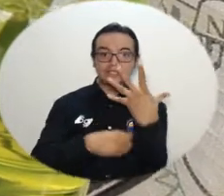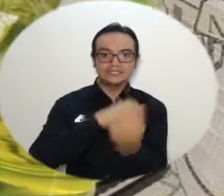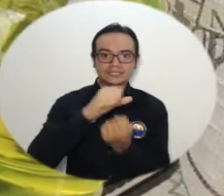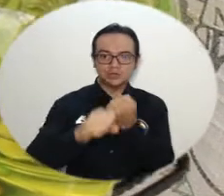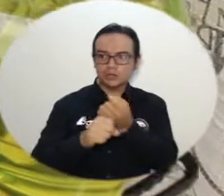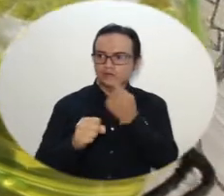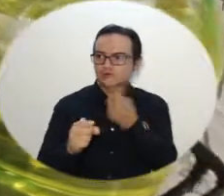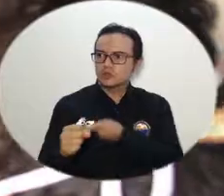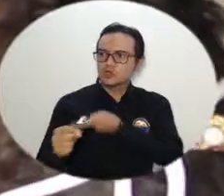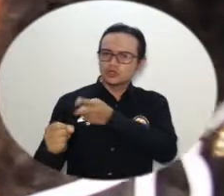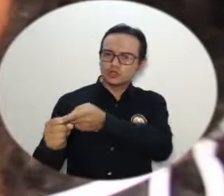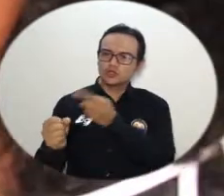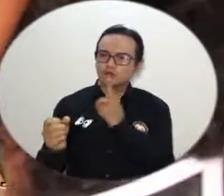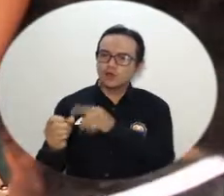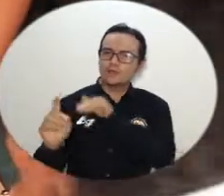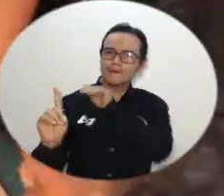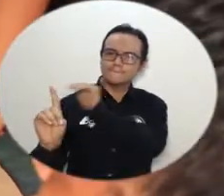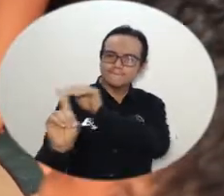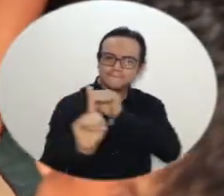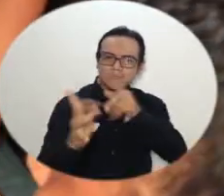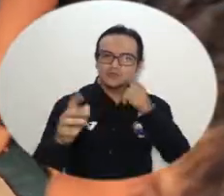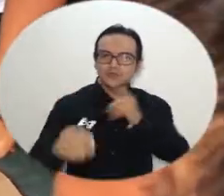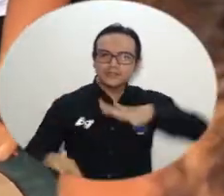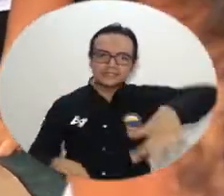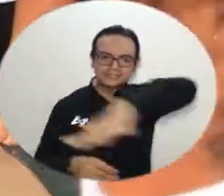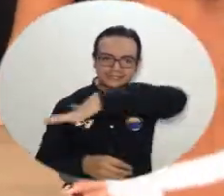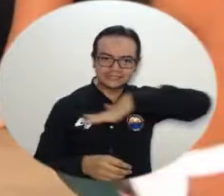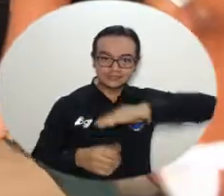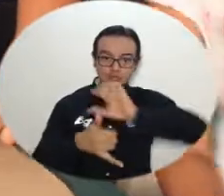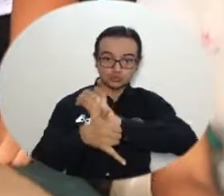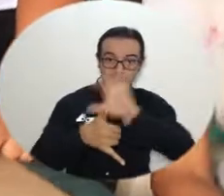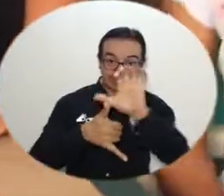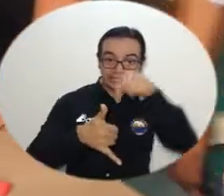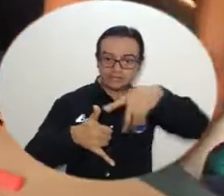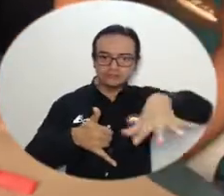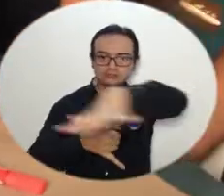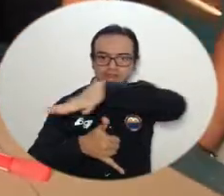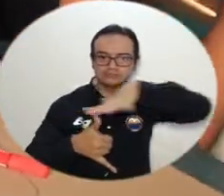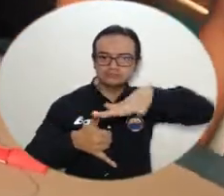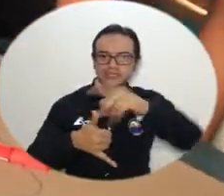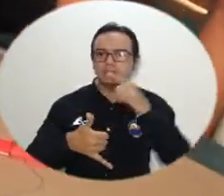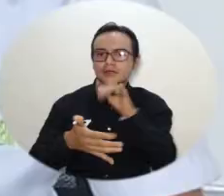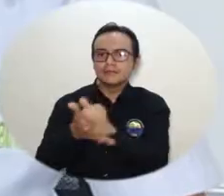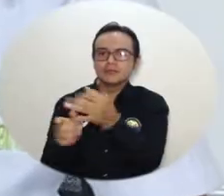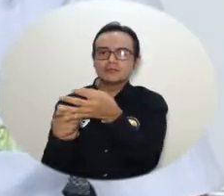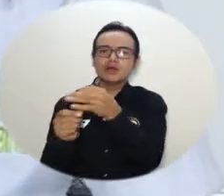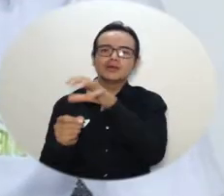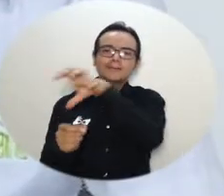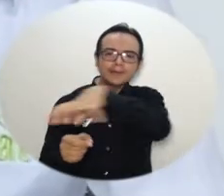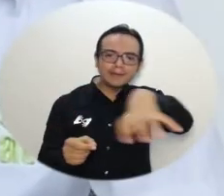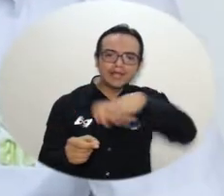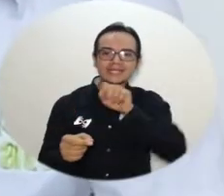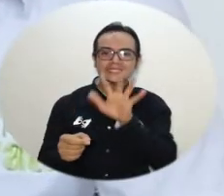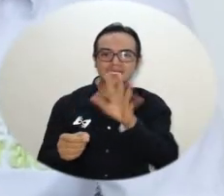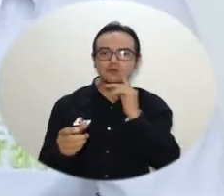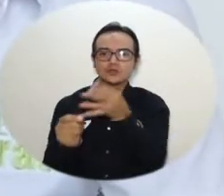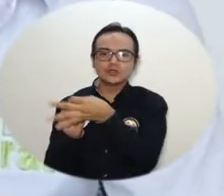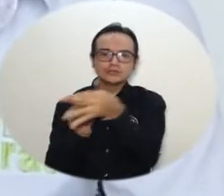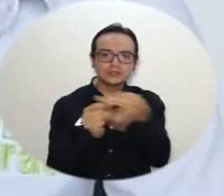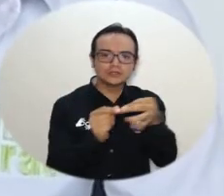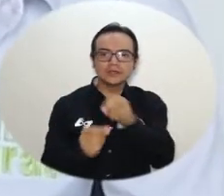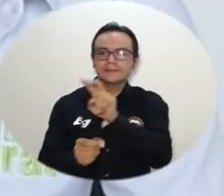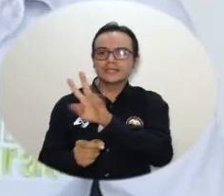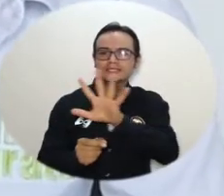región Caribe, beneficiando a más de 9.000 usuarios con la entrega de alrededor de 800 tecnologías sociales. Esto en